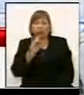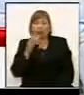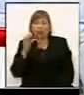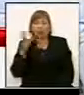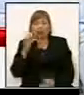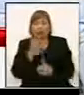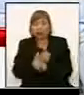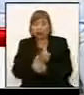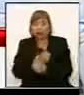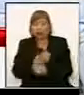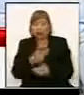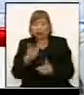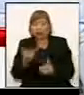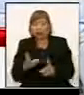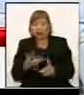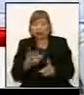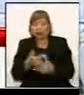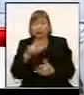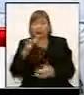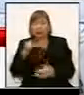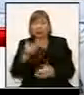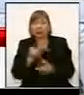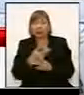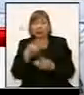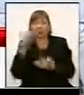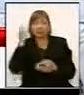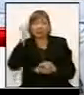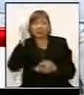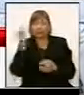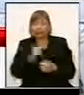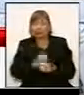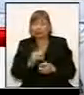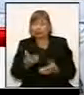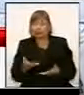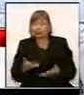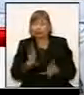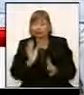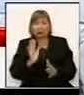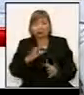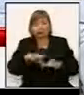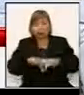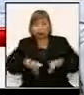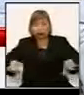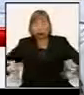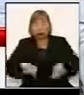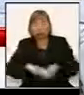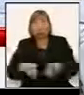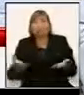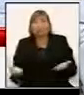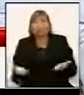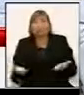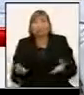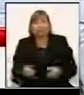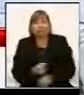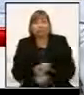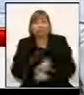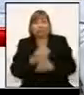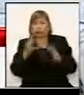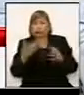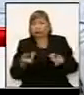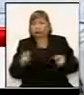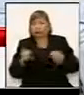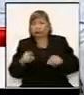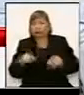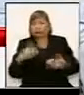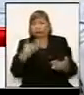y San Juan de Miraflores y otros sitios han explosionado sus tuberías. ¿Y dónde explosionan? Cuando